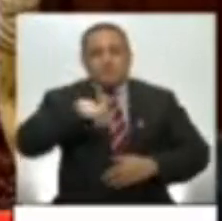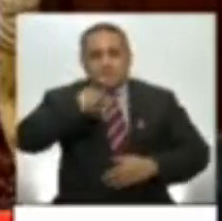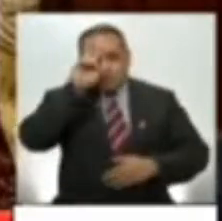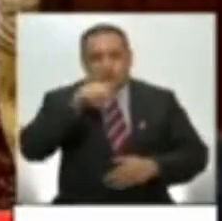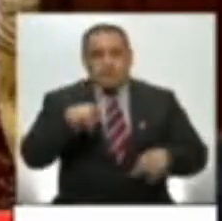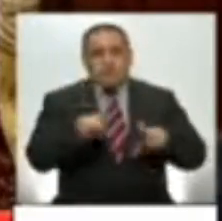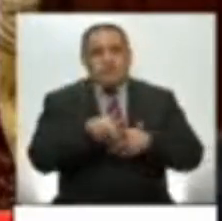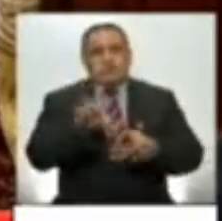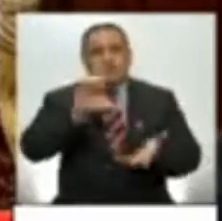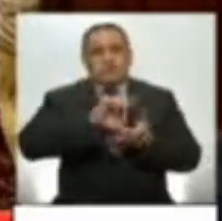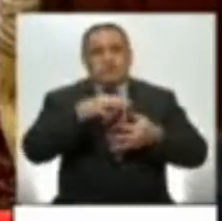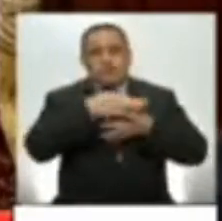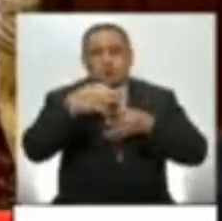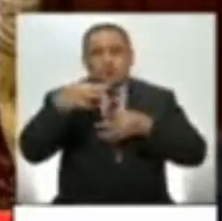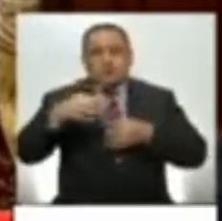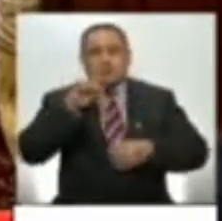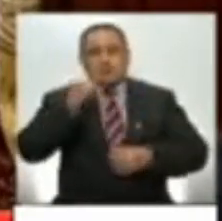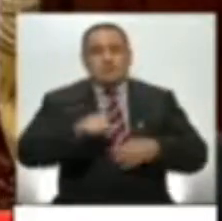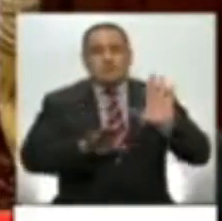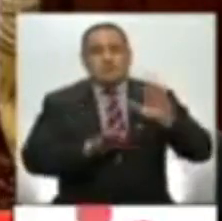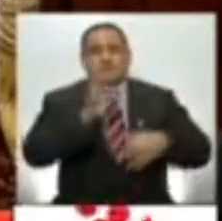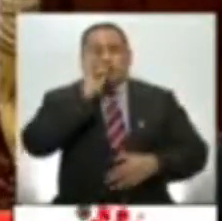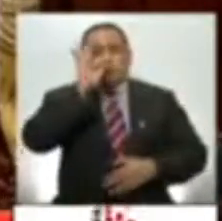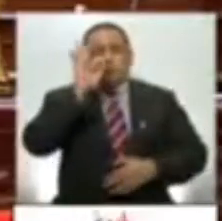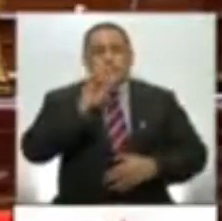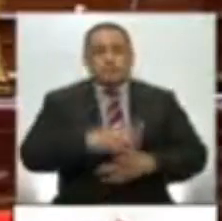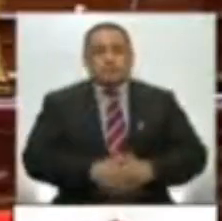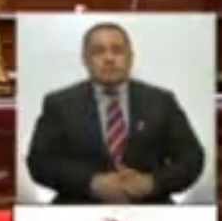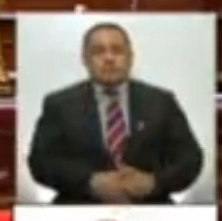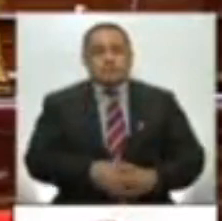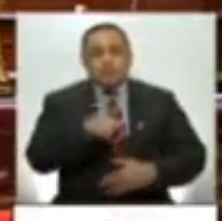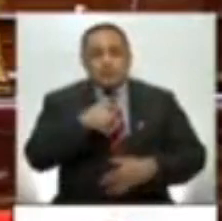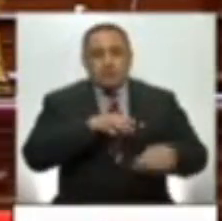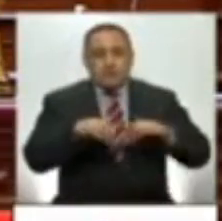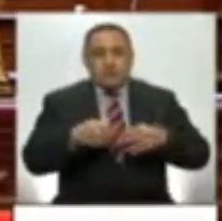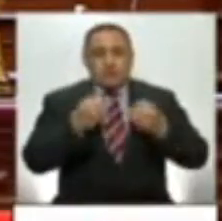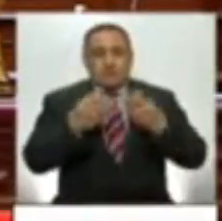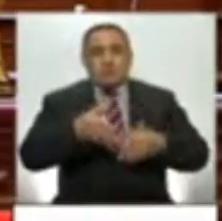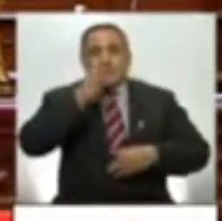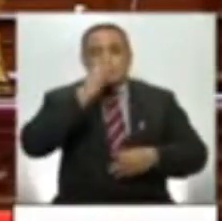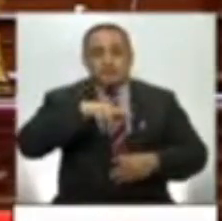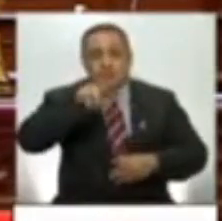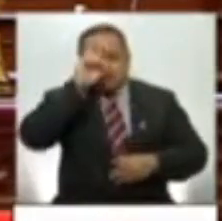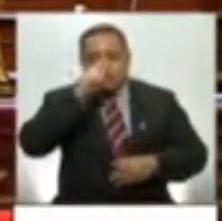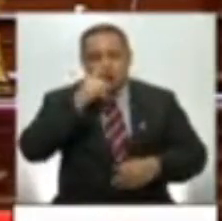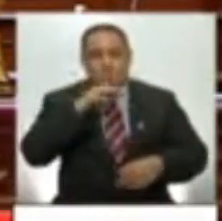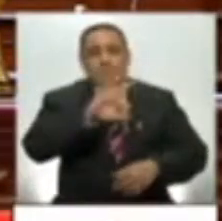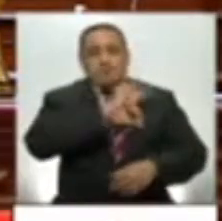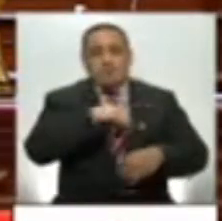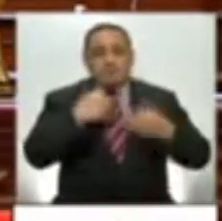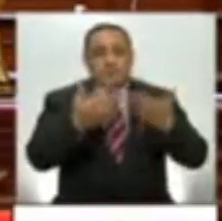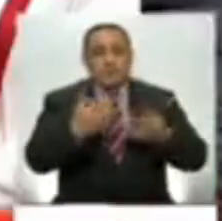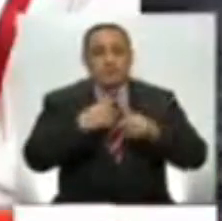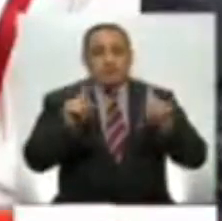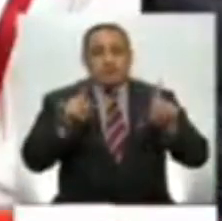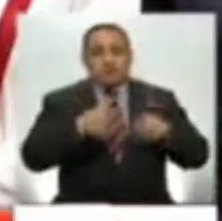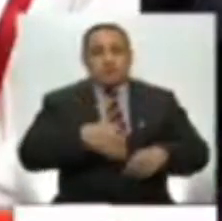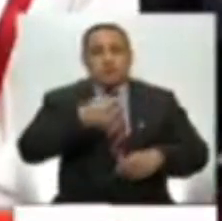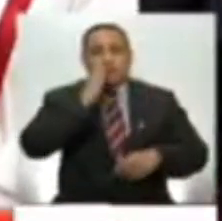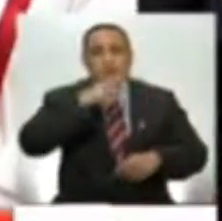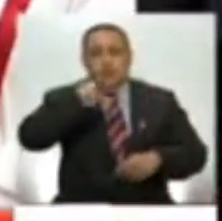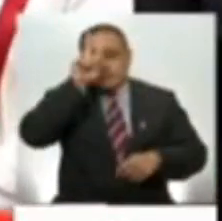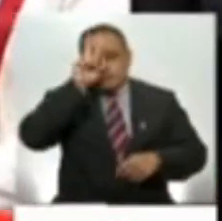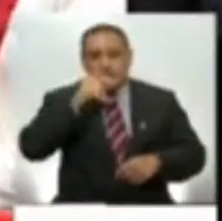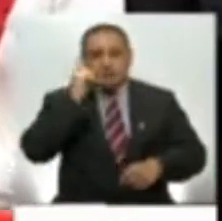la región Lima Provincias, sí, juro. Si así lo hace, que Dios y la patria la premien, sino que él y